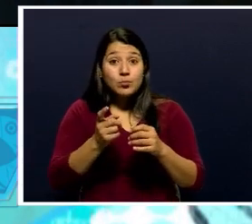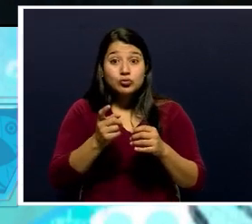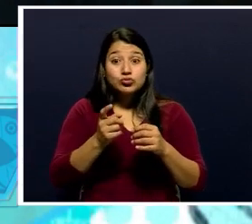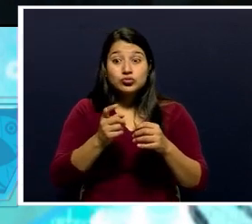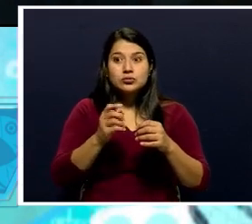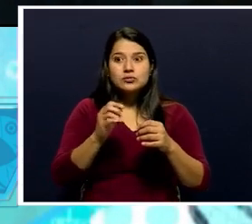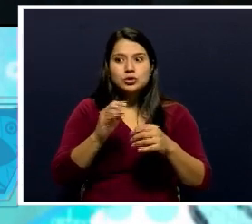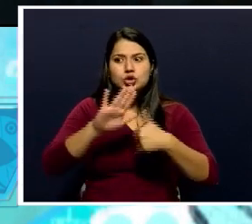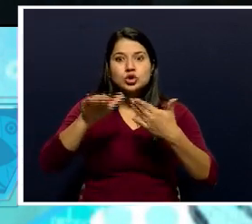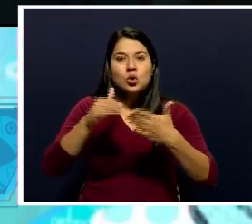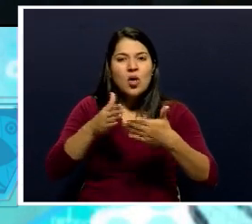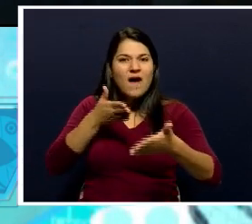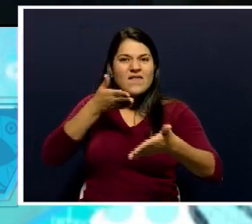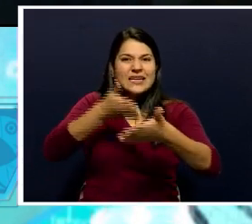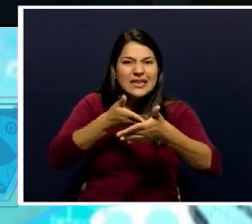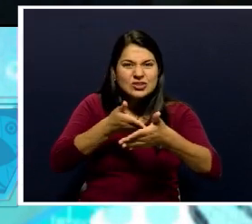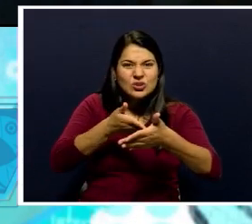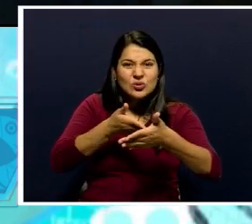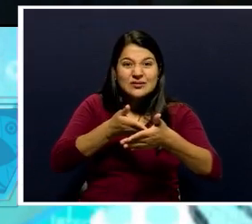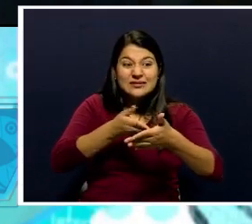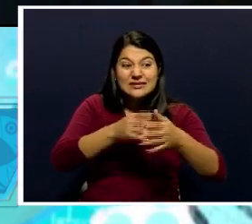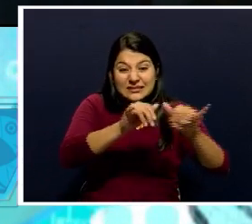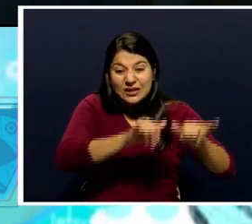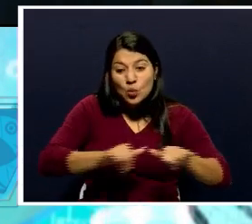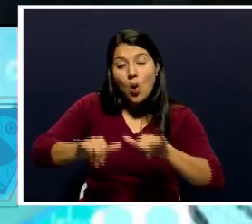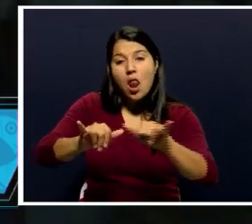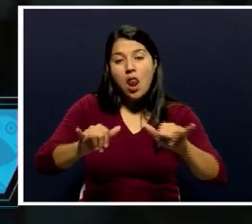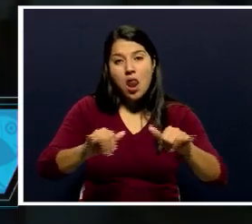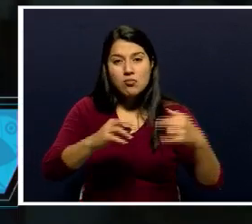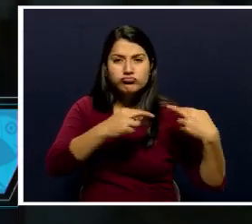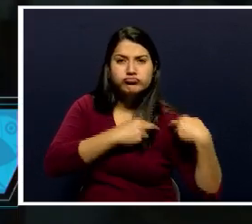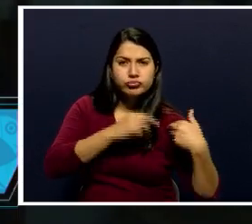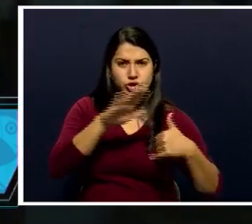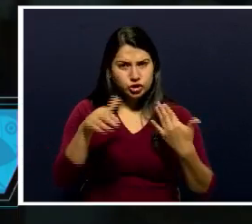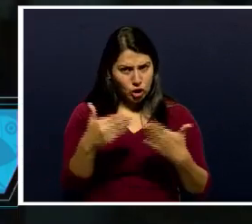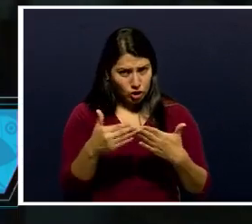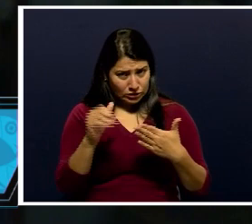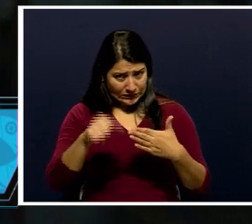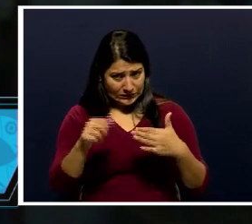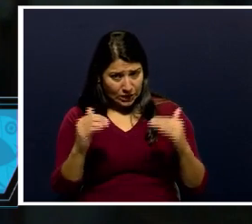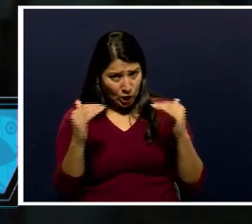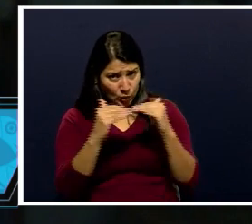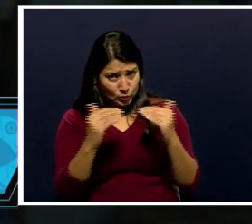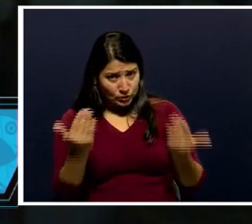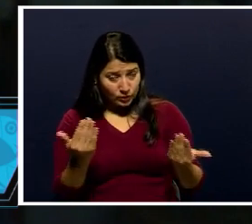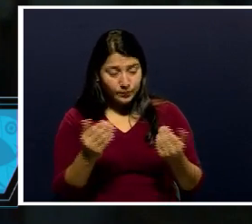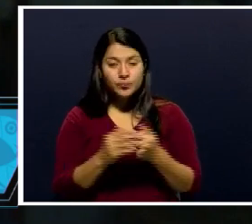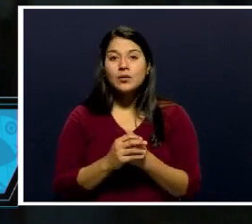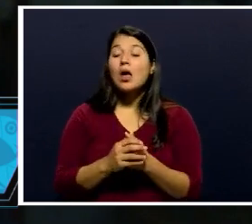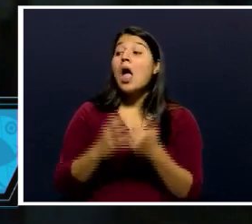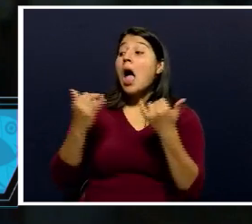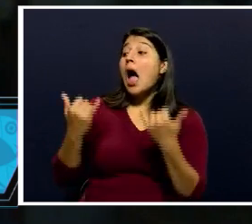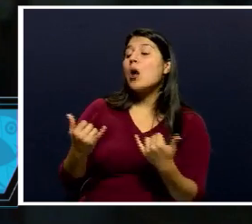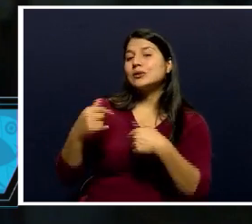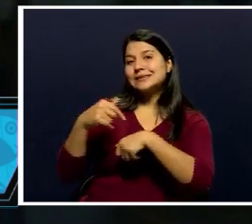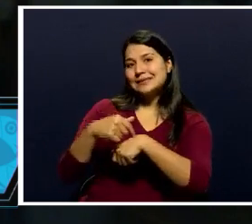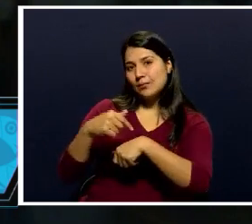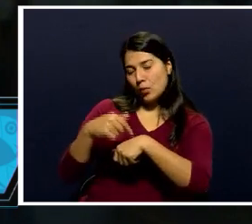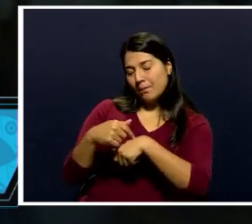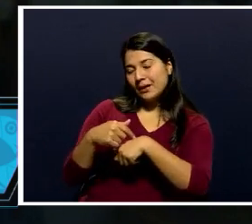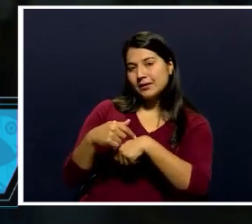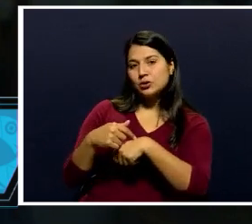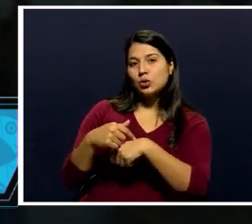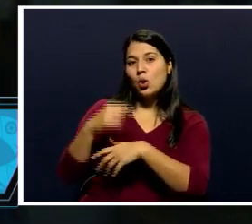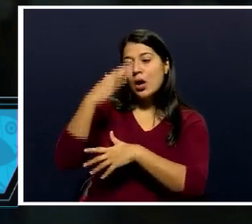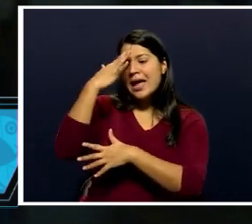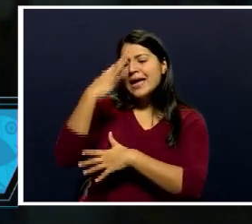partes iguales? ¿Es justo hacerlo así? En este momento, un principio fundamental que tiene